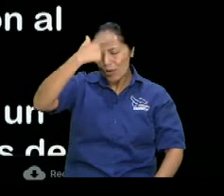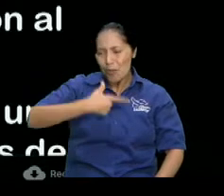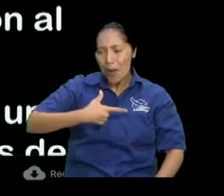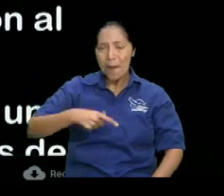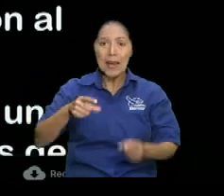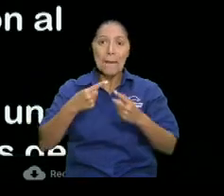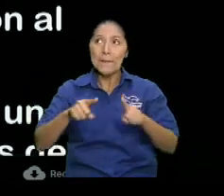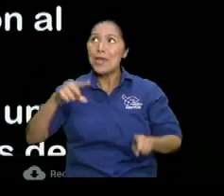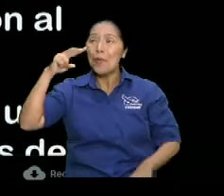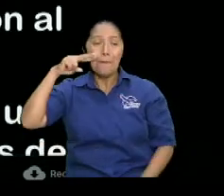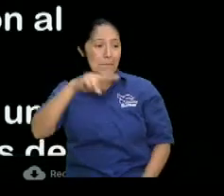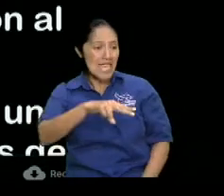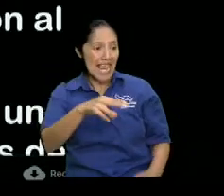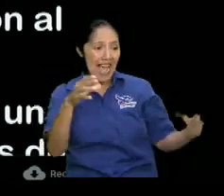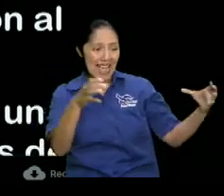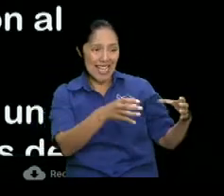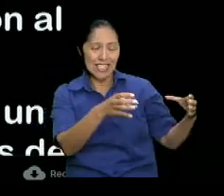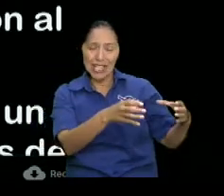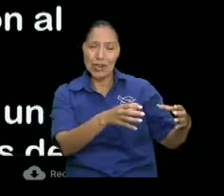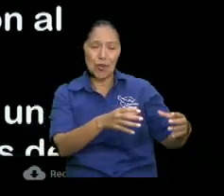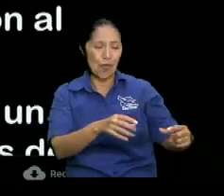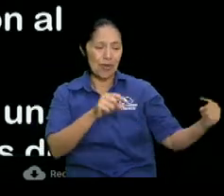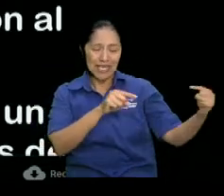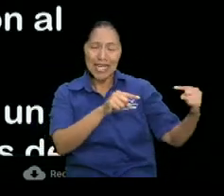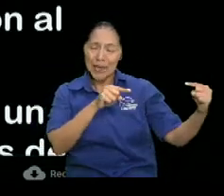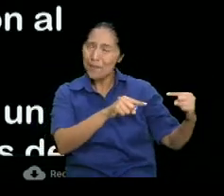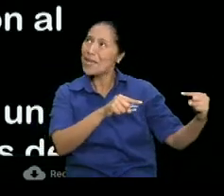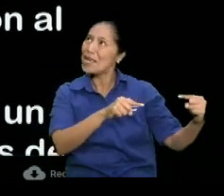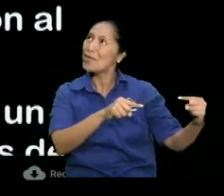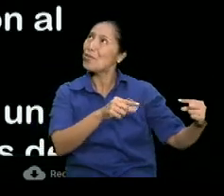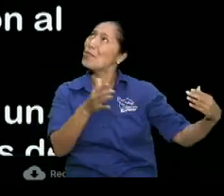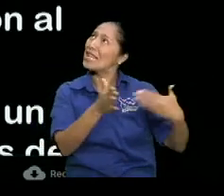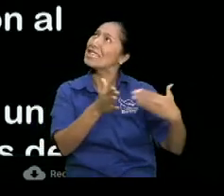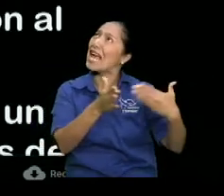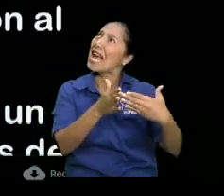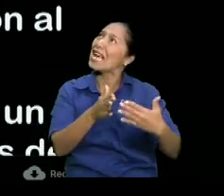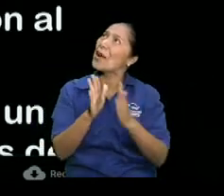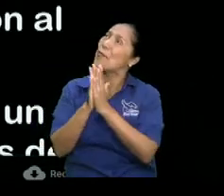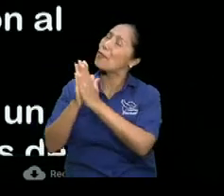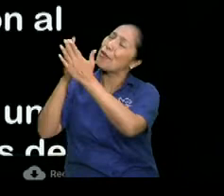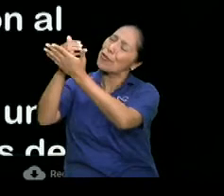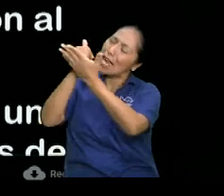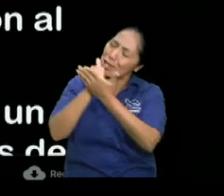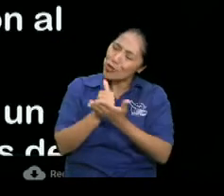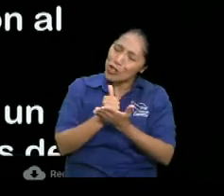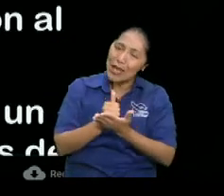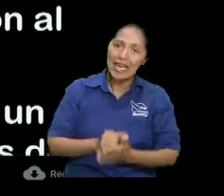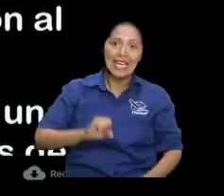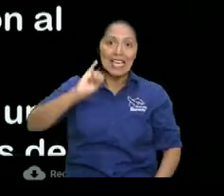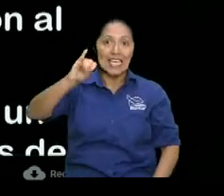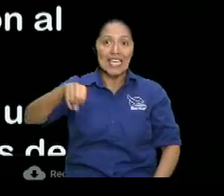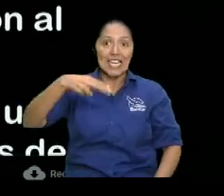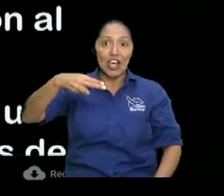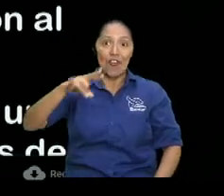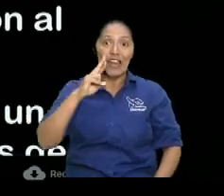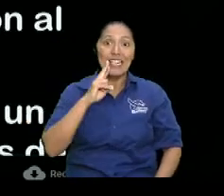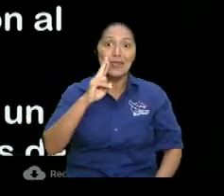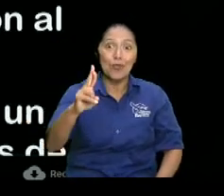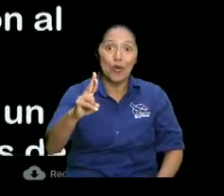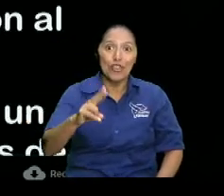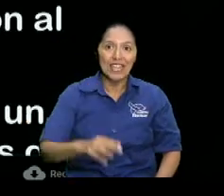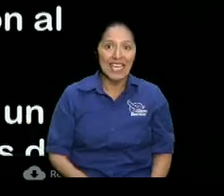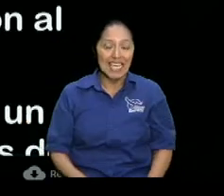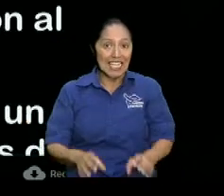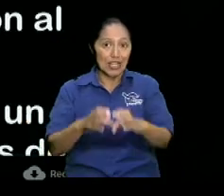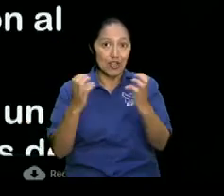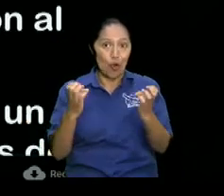fastidiar. Ah, bueno, mijito, ¿quieres que te los quite encima? Sí, Señor, va. Te voy a levantar a un Gedeón, ¿viste? Un